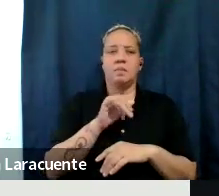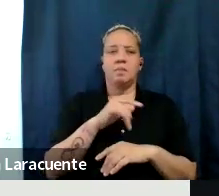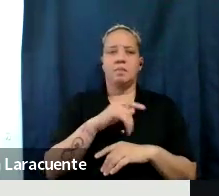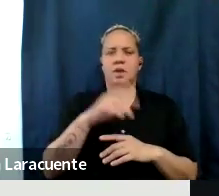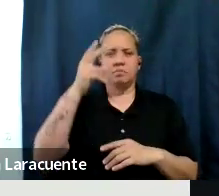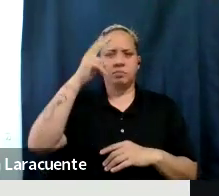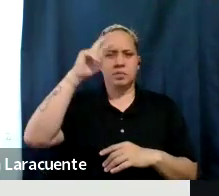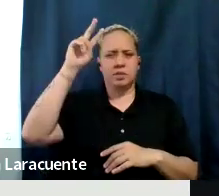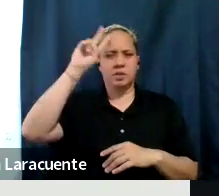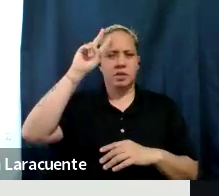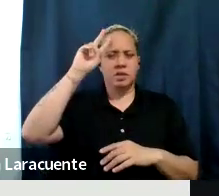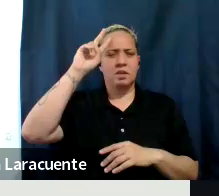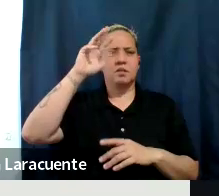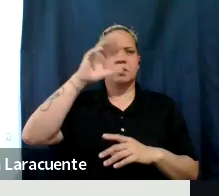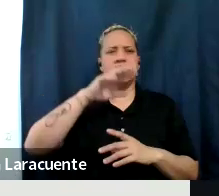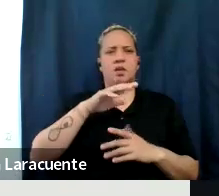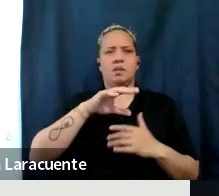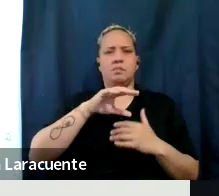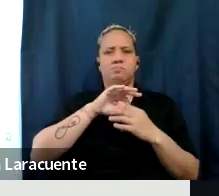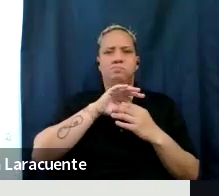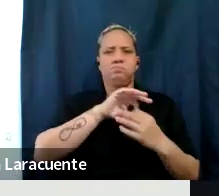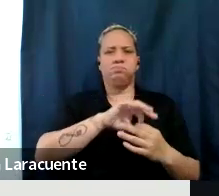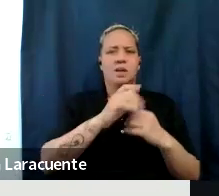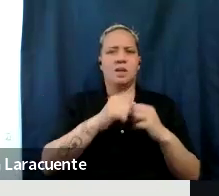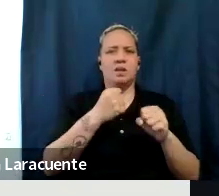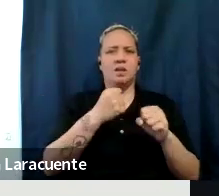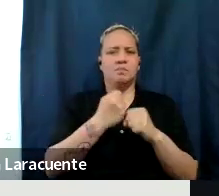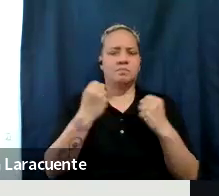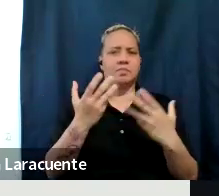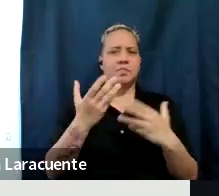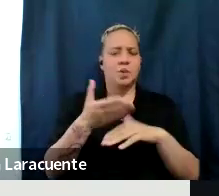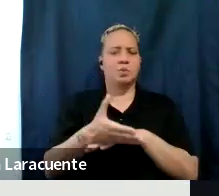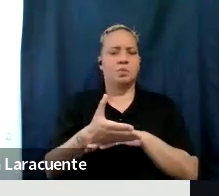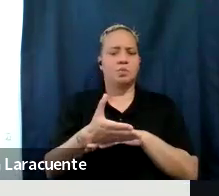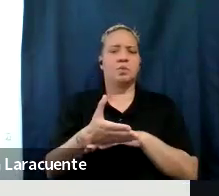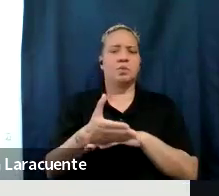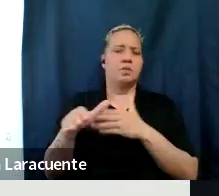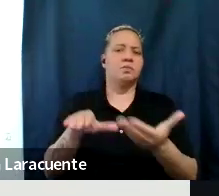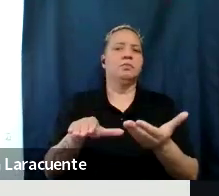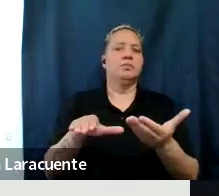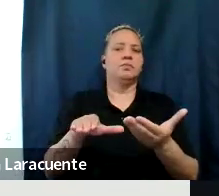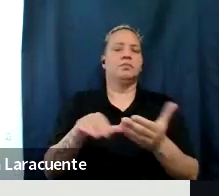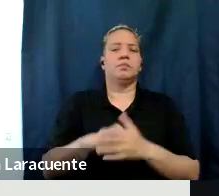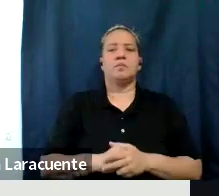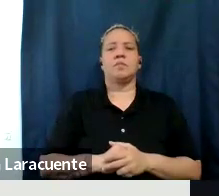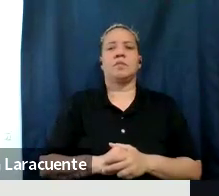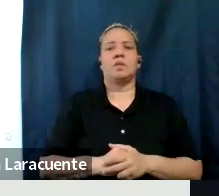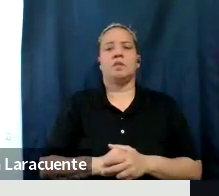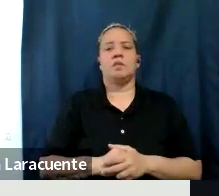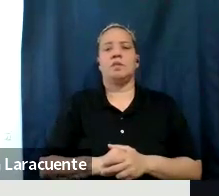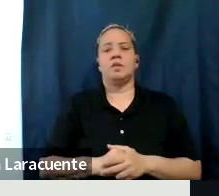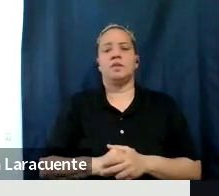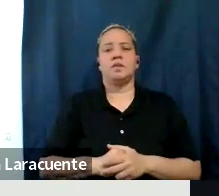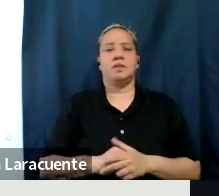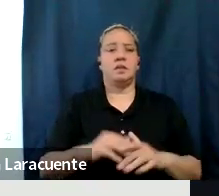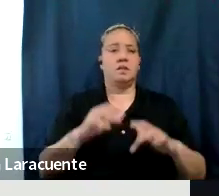a Juan Ramón Jiménez durante muchos años, incluso después de su muerte, y que apuntaban a su falta